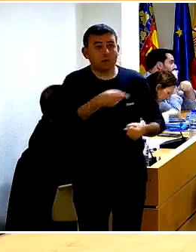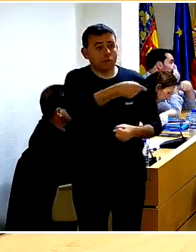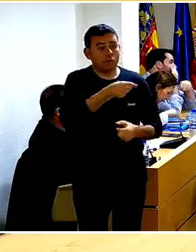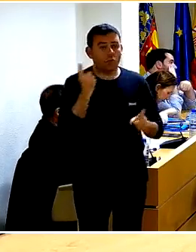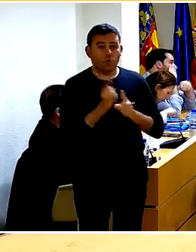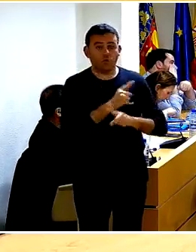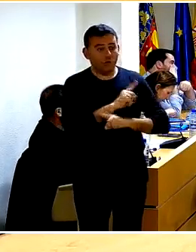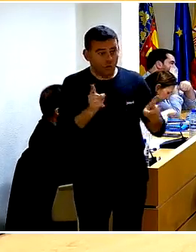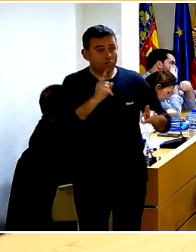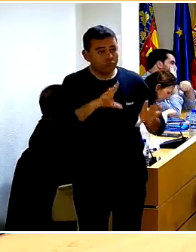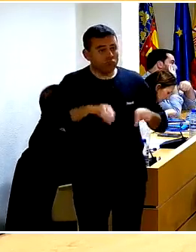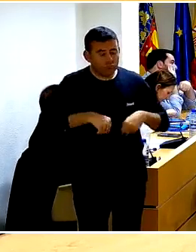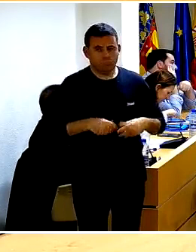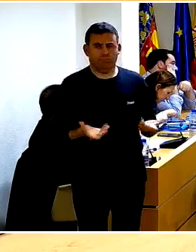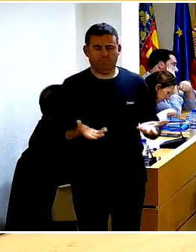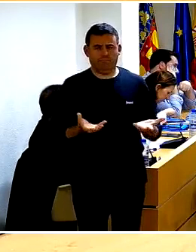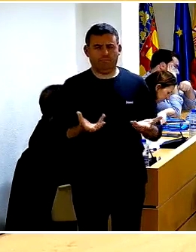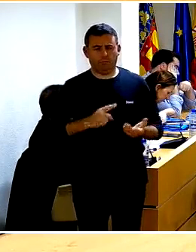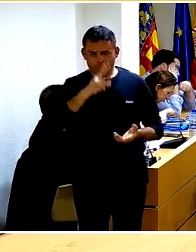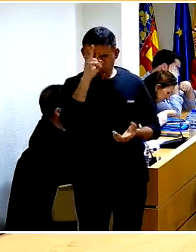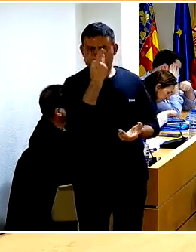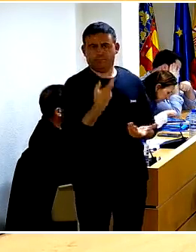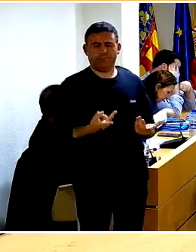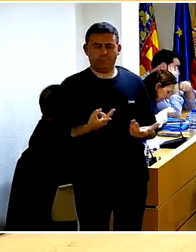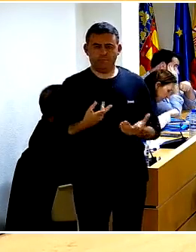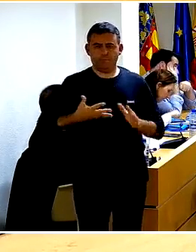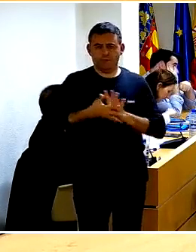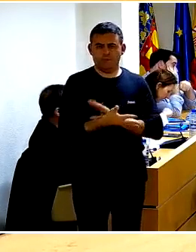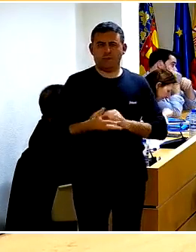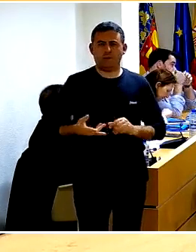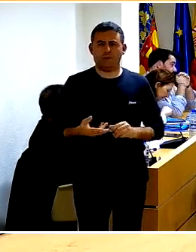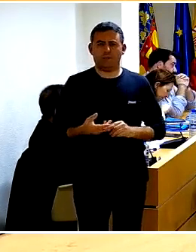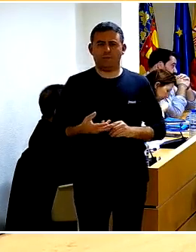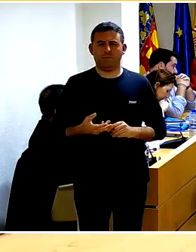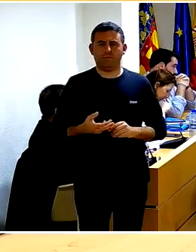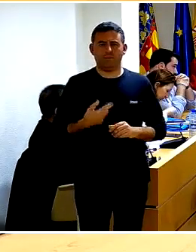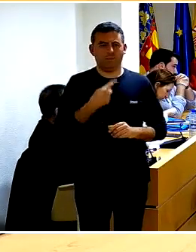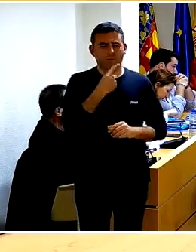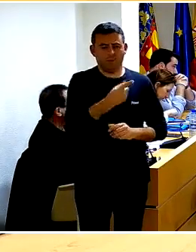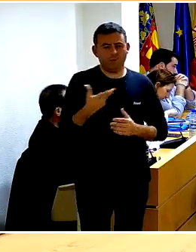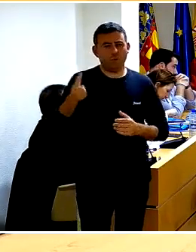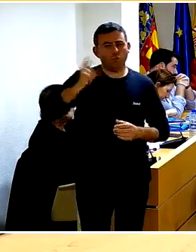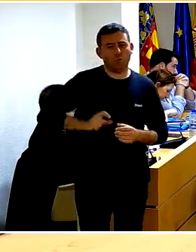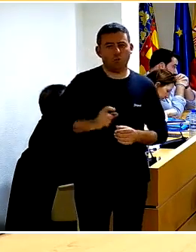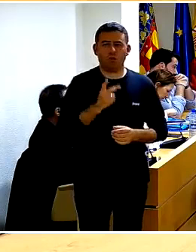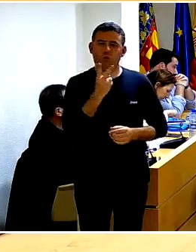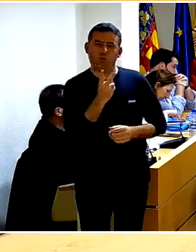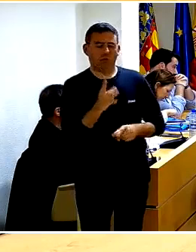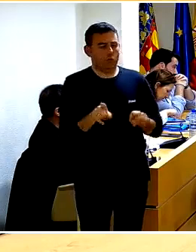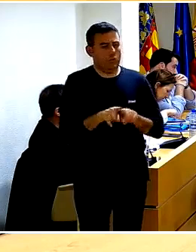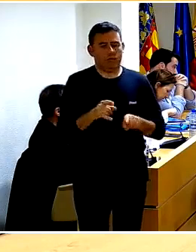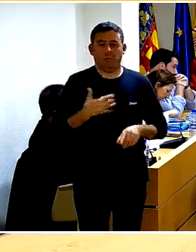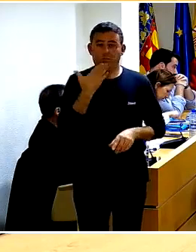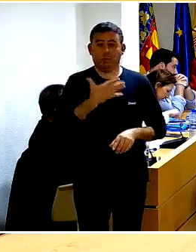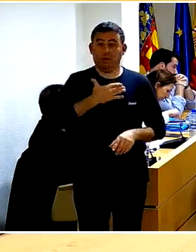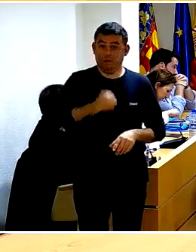una barbaridad de dinero en una legislatura. Ustedes están cobrando dos sueldos prácticamente iguales. Los dos primeros años la señora alcaldesa cobra un sueldo que